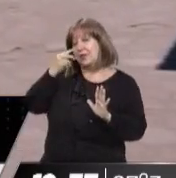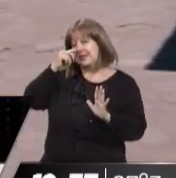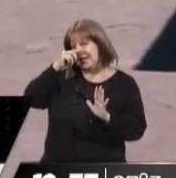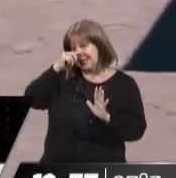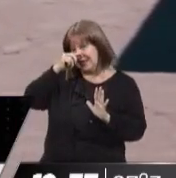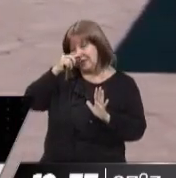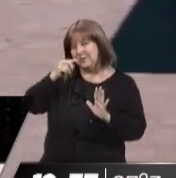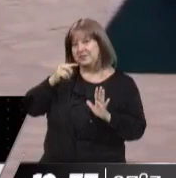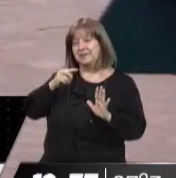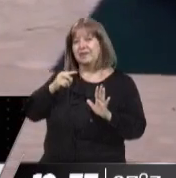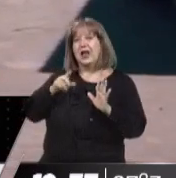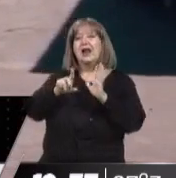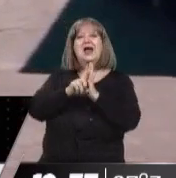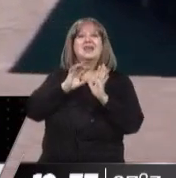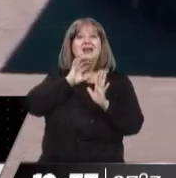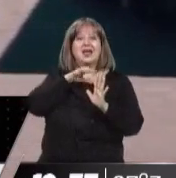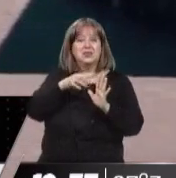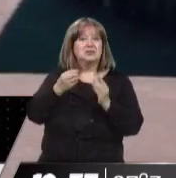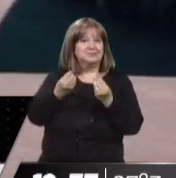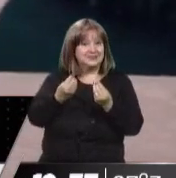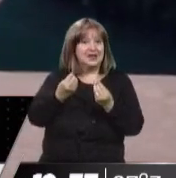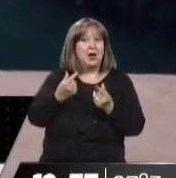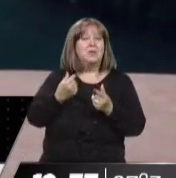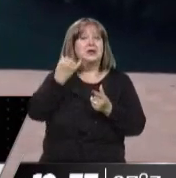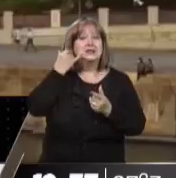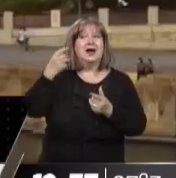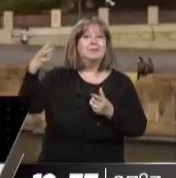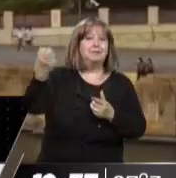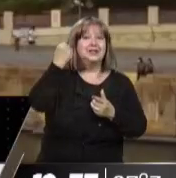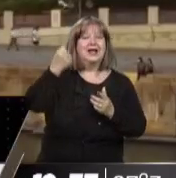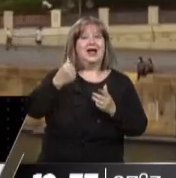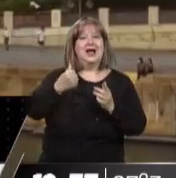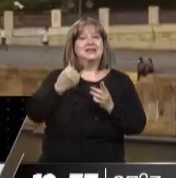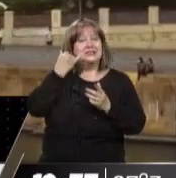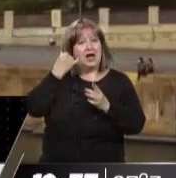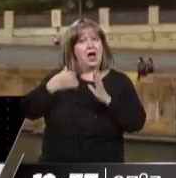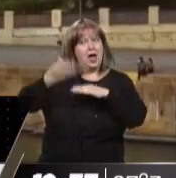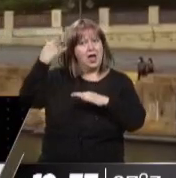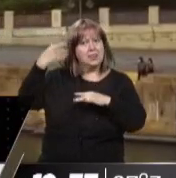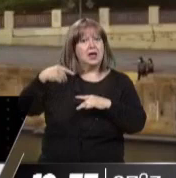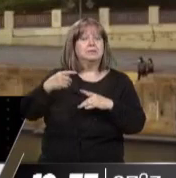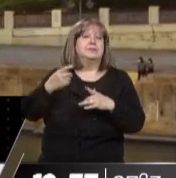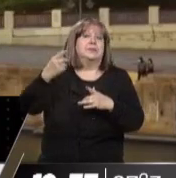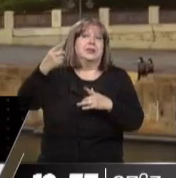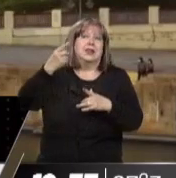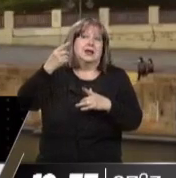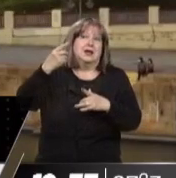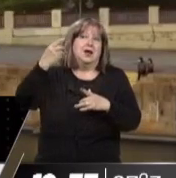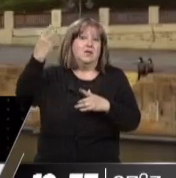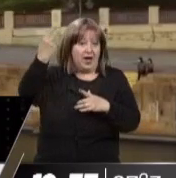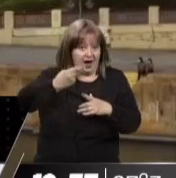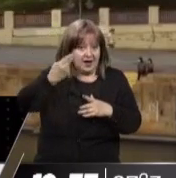que básicamente lo que permite es recuperar la nacionalidad a aquellos que la hayan perdido por haberse roto